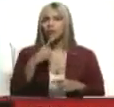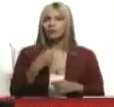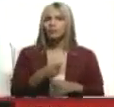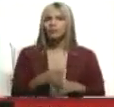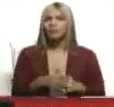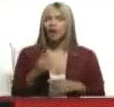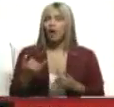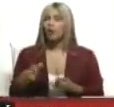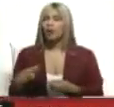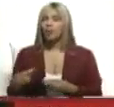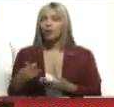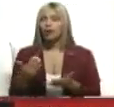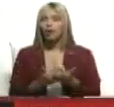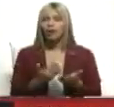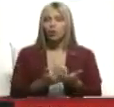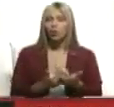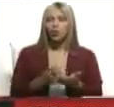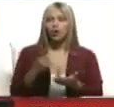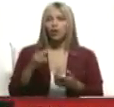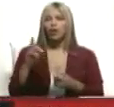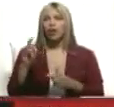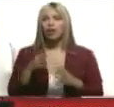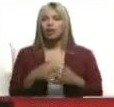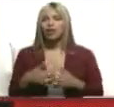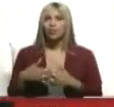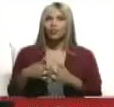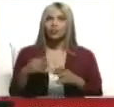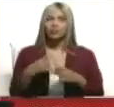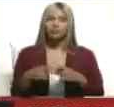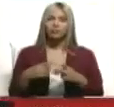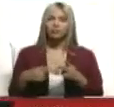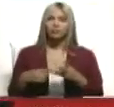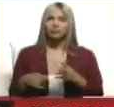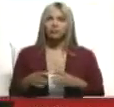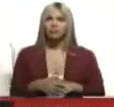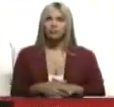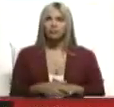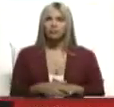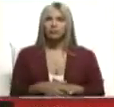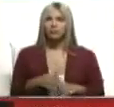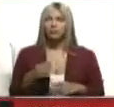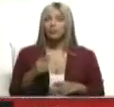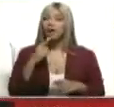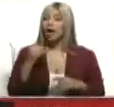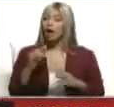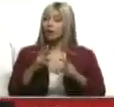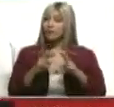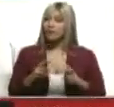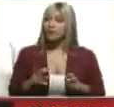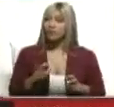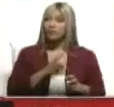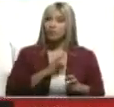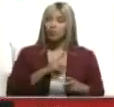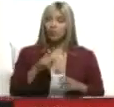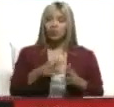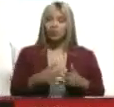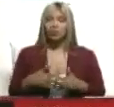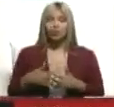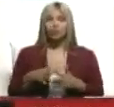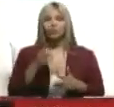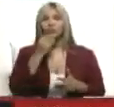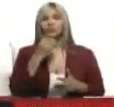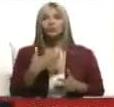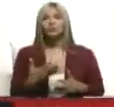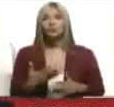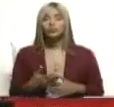recursos y financia escuelas de Texas, escuelas del estado de Virginia, el estado de Tennessee. Pero hay una investigación en los estados propios de Estados Unidos. Bueno,